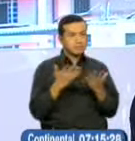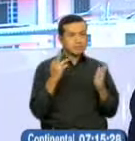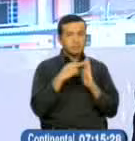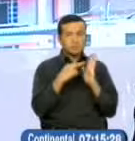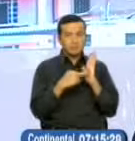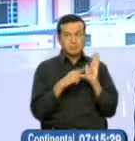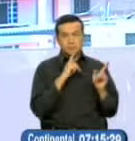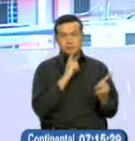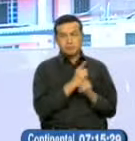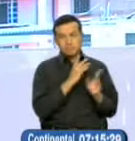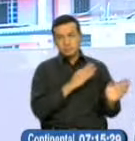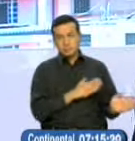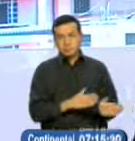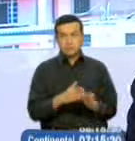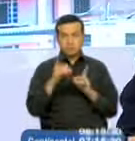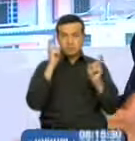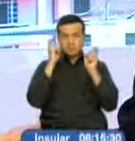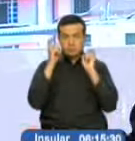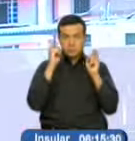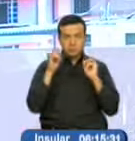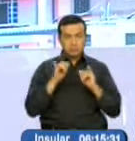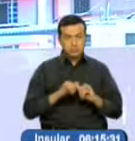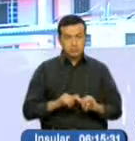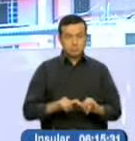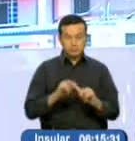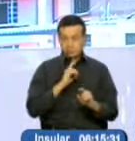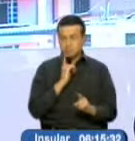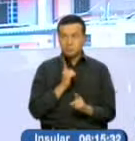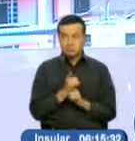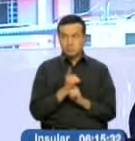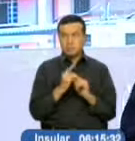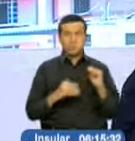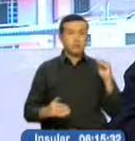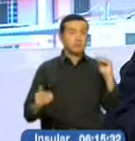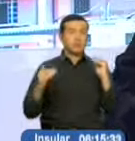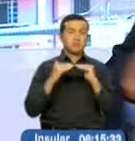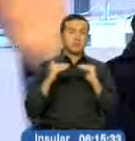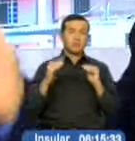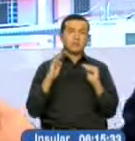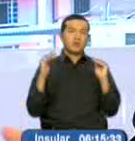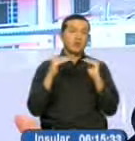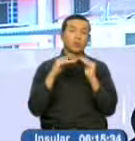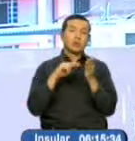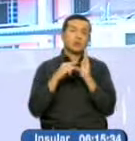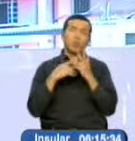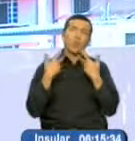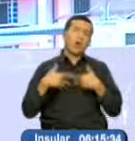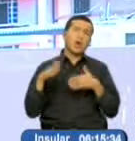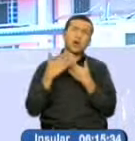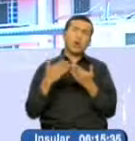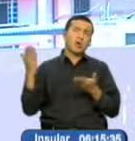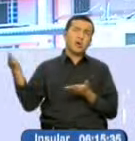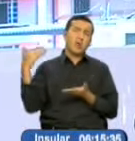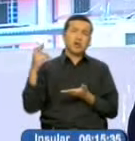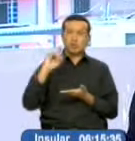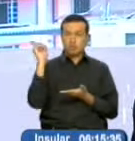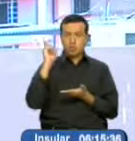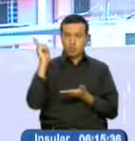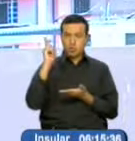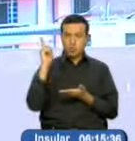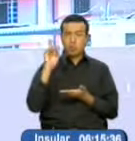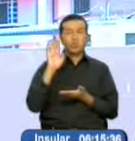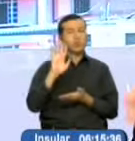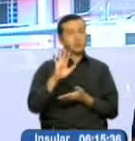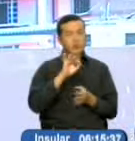reglamentos técnicos para controlarlos, para equidad. Nivelar. Por supuesto, equidad, porque no, es que la equidad es que entre cualquier cosa. No, no es equidad. Yo